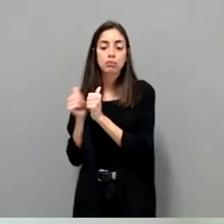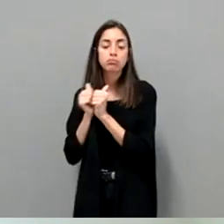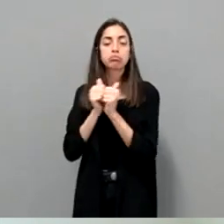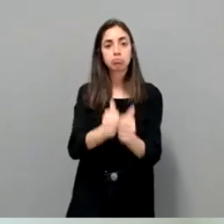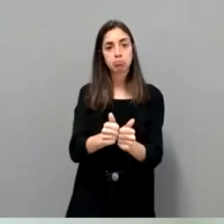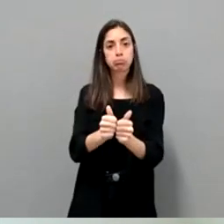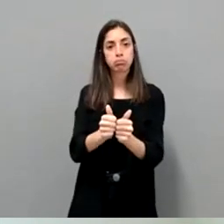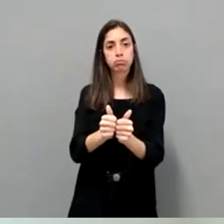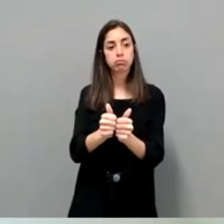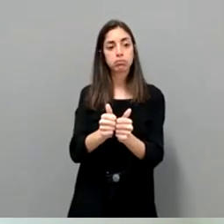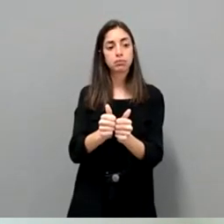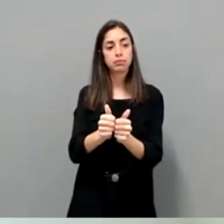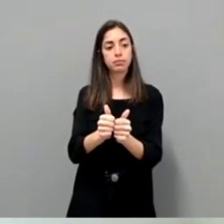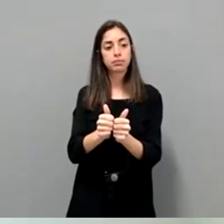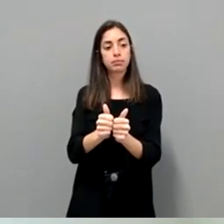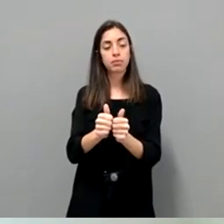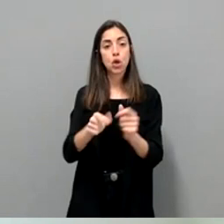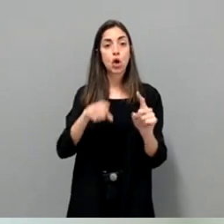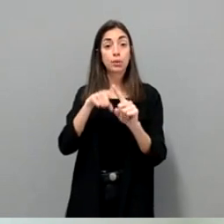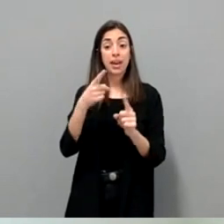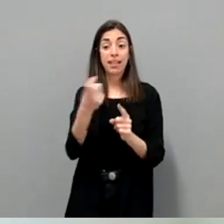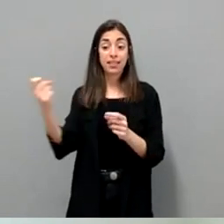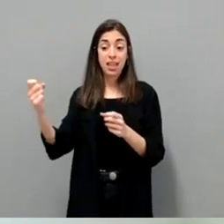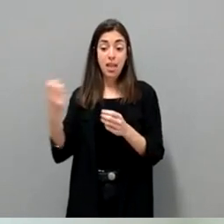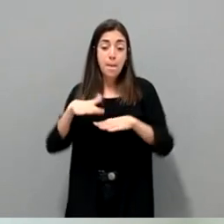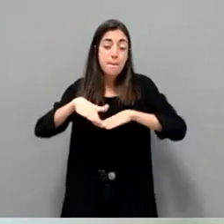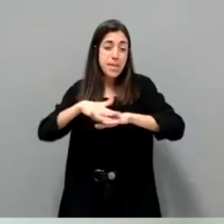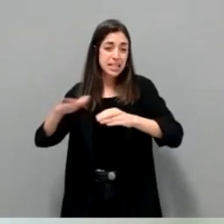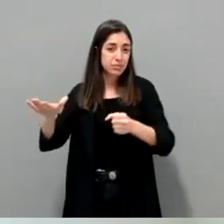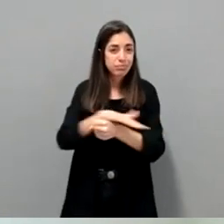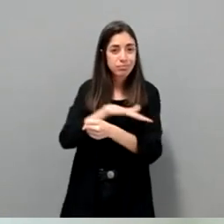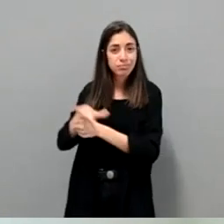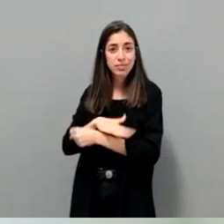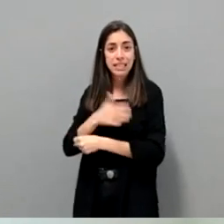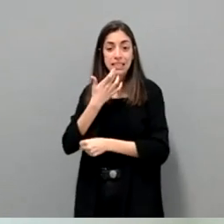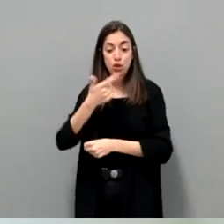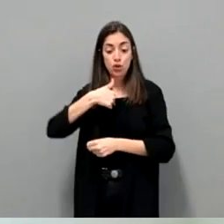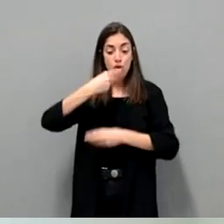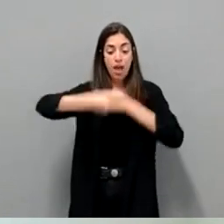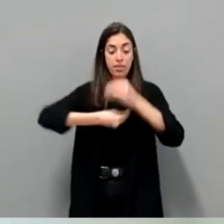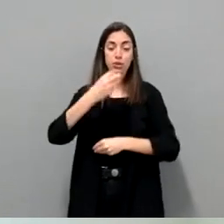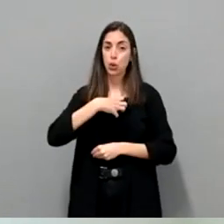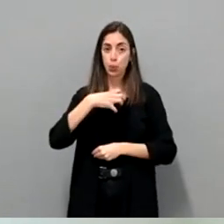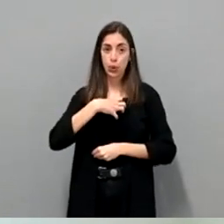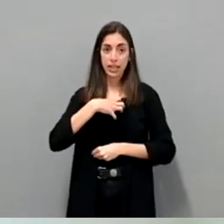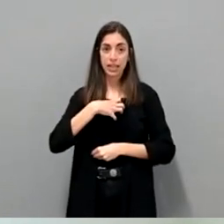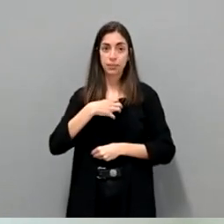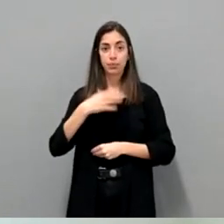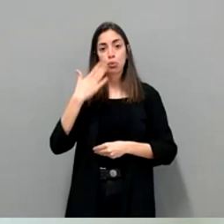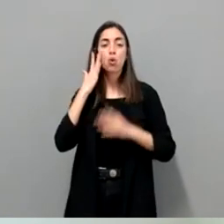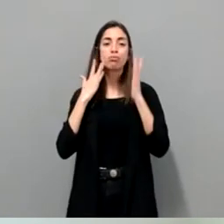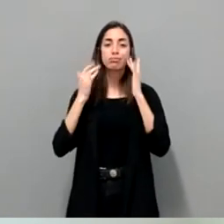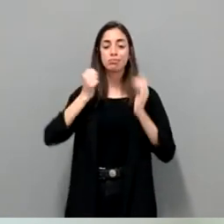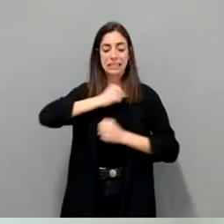que para cubrir mis necesidades básicas cuando yo no tenga la posibilidad de realizarlas, como asearme,